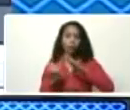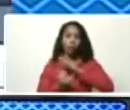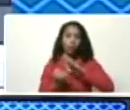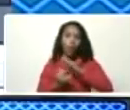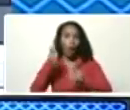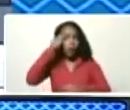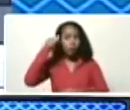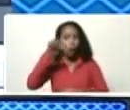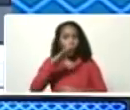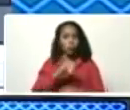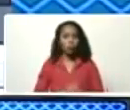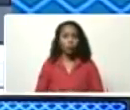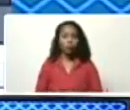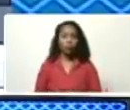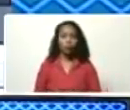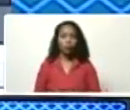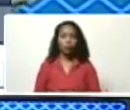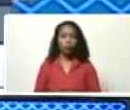al pueblo.